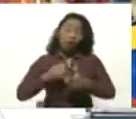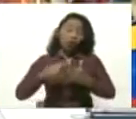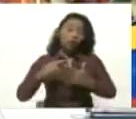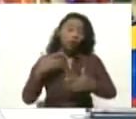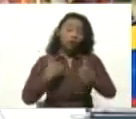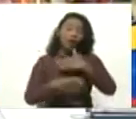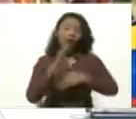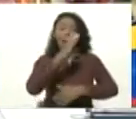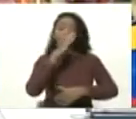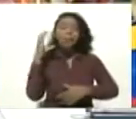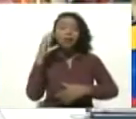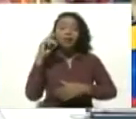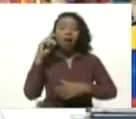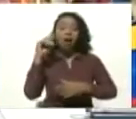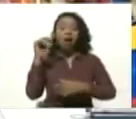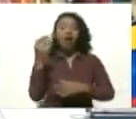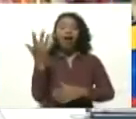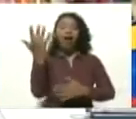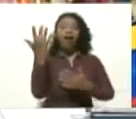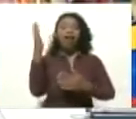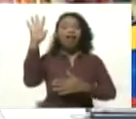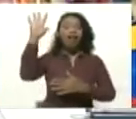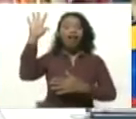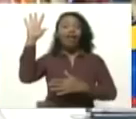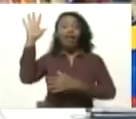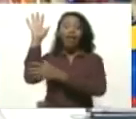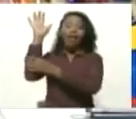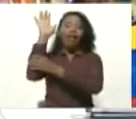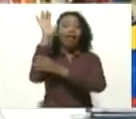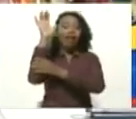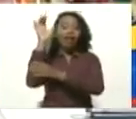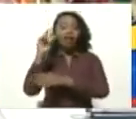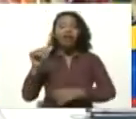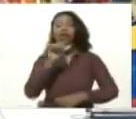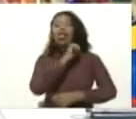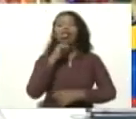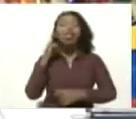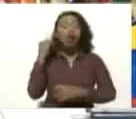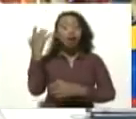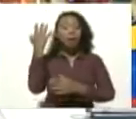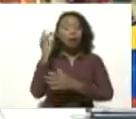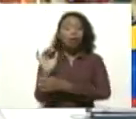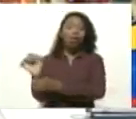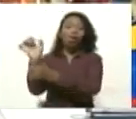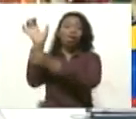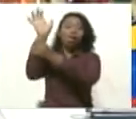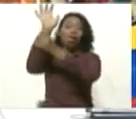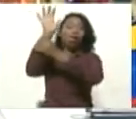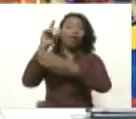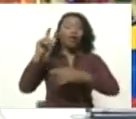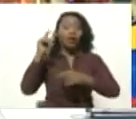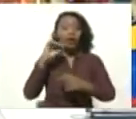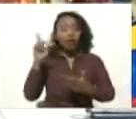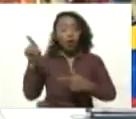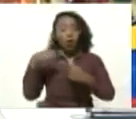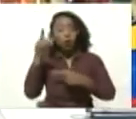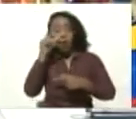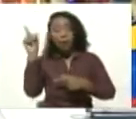sale Capriles a levantarle la mano, y Ramos Alú a levantarle la mano, y Manuel Rosales a levantarle la mano.